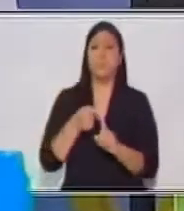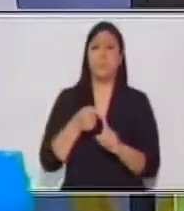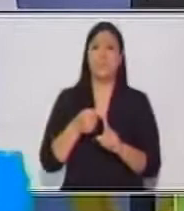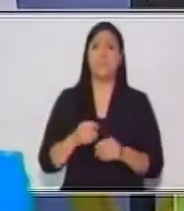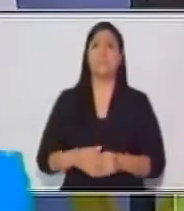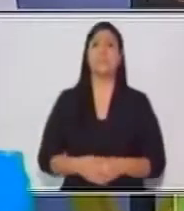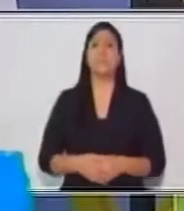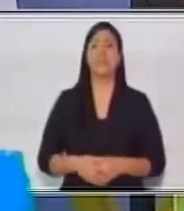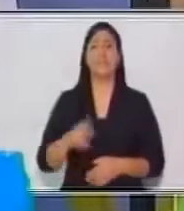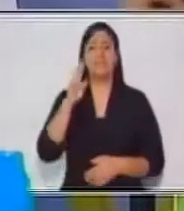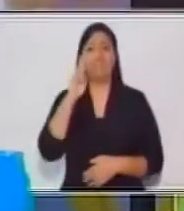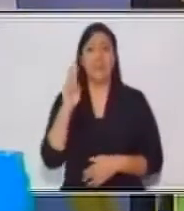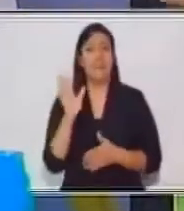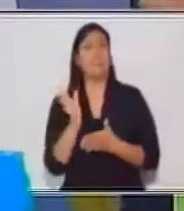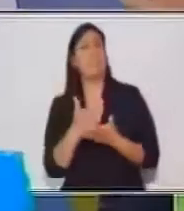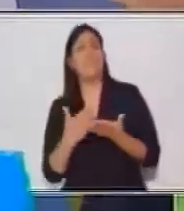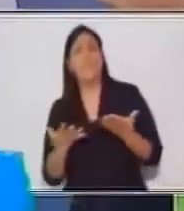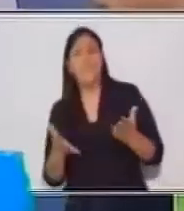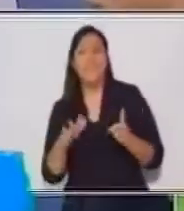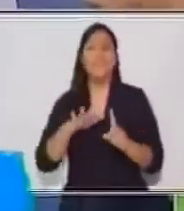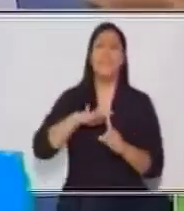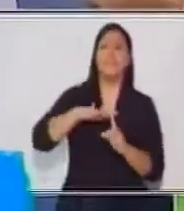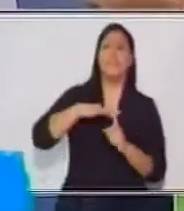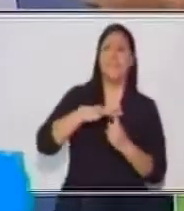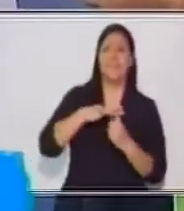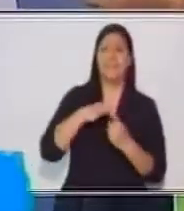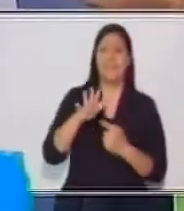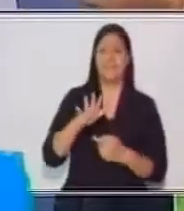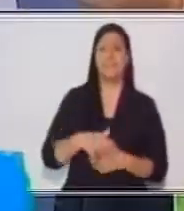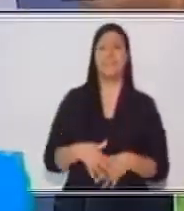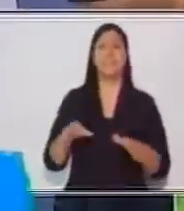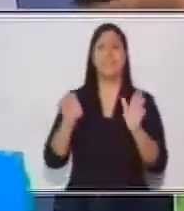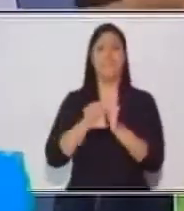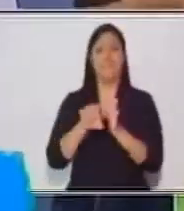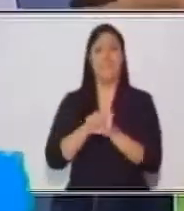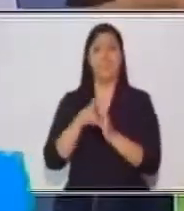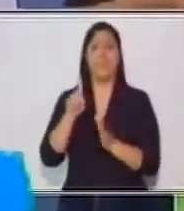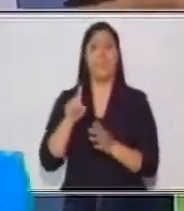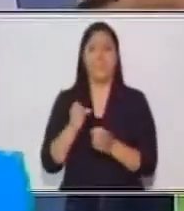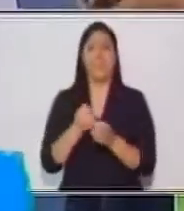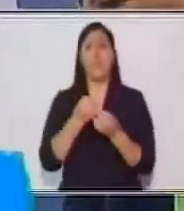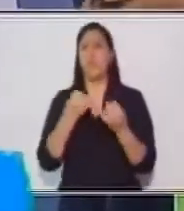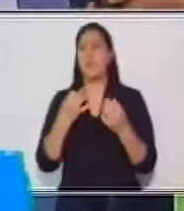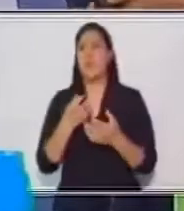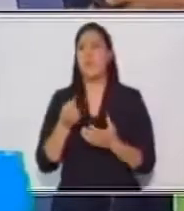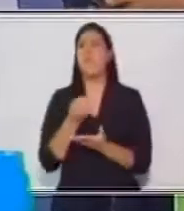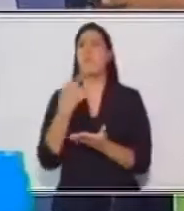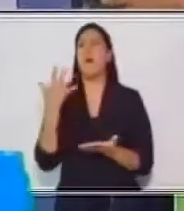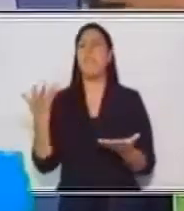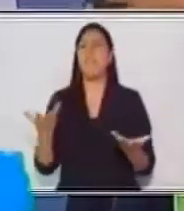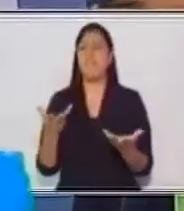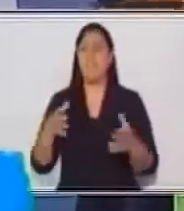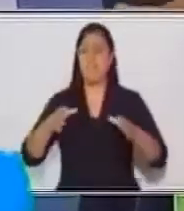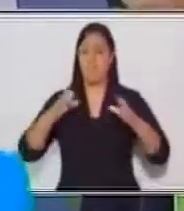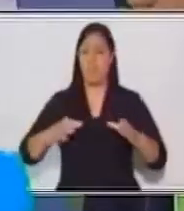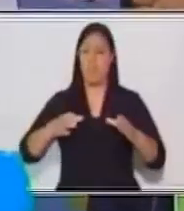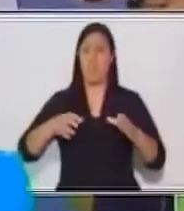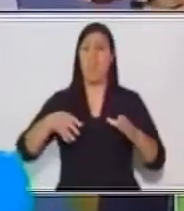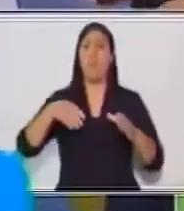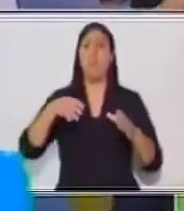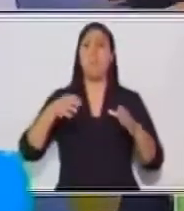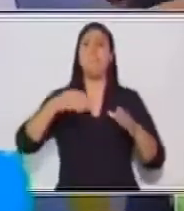Veamos algunas situaciones. Por ejemplo, la cantidad de pintura que se utiliza y el área que se pinta con